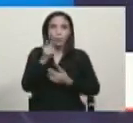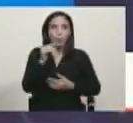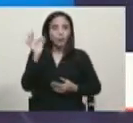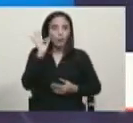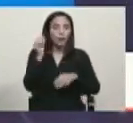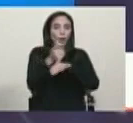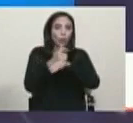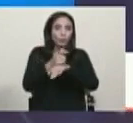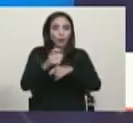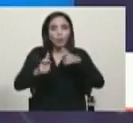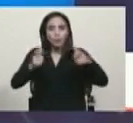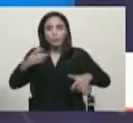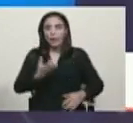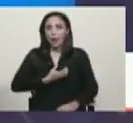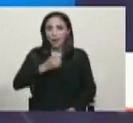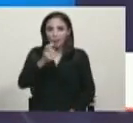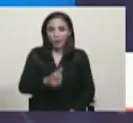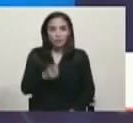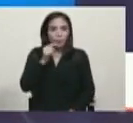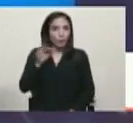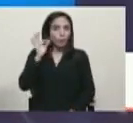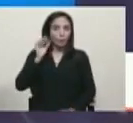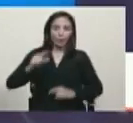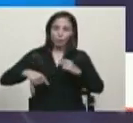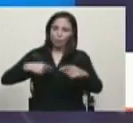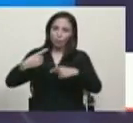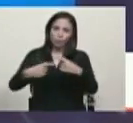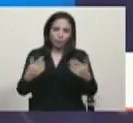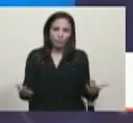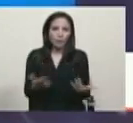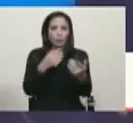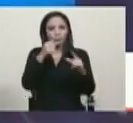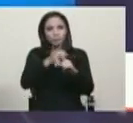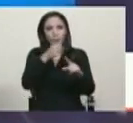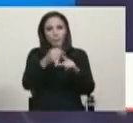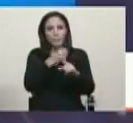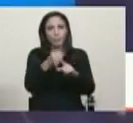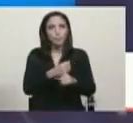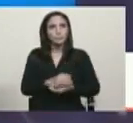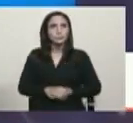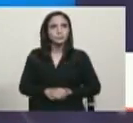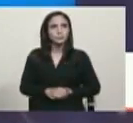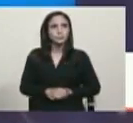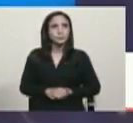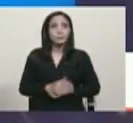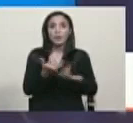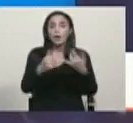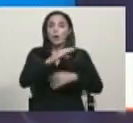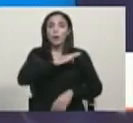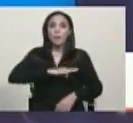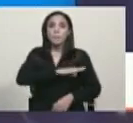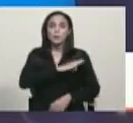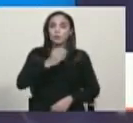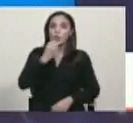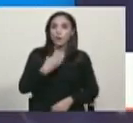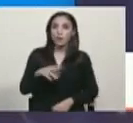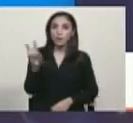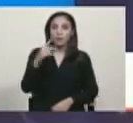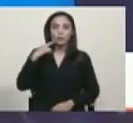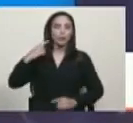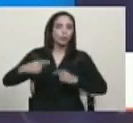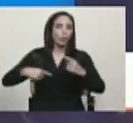gobernadores, alcaldes, alcaldesas, todos los días, todos los días. Ahora con la misión Venezuela Bella, todos los